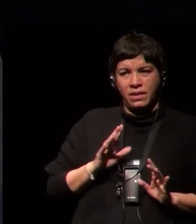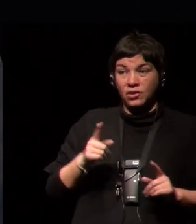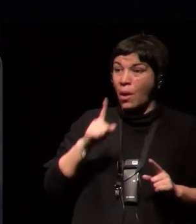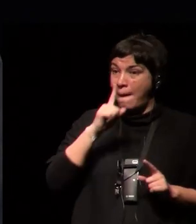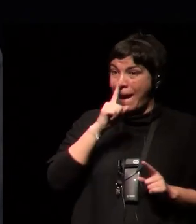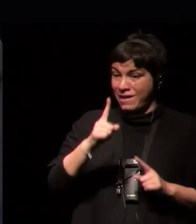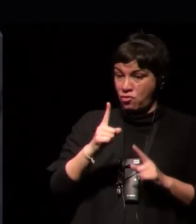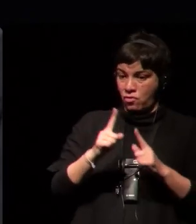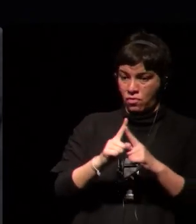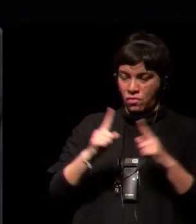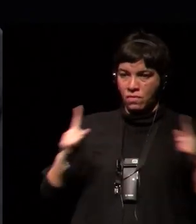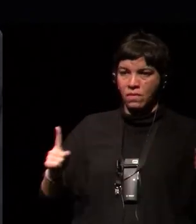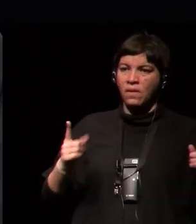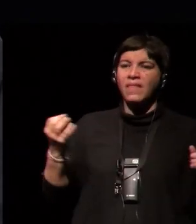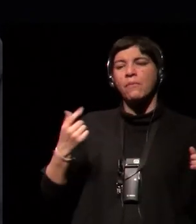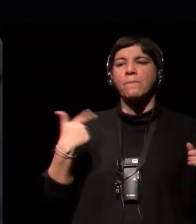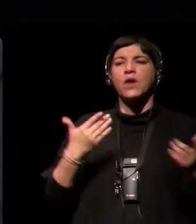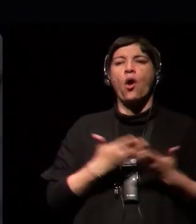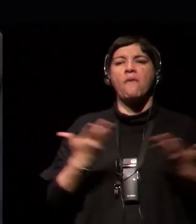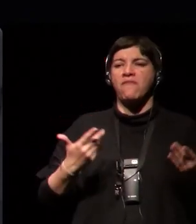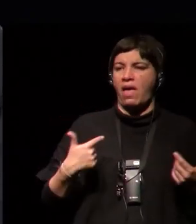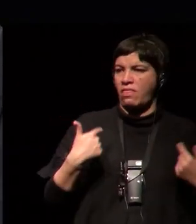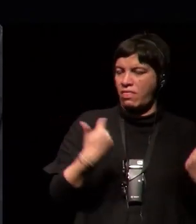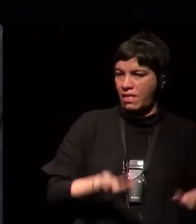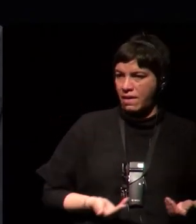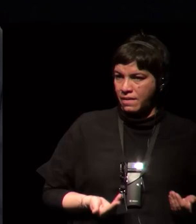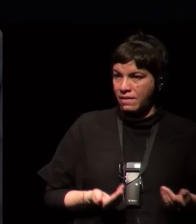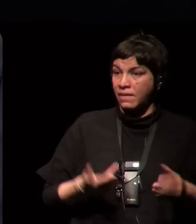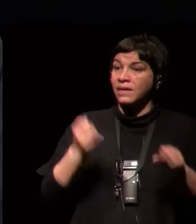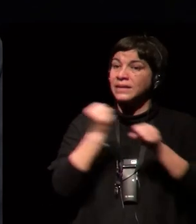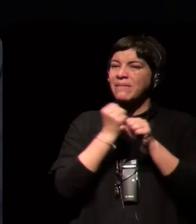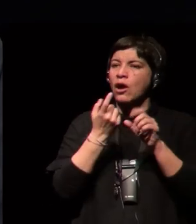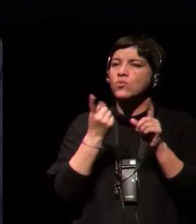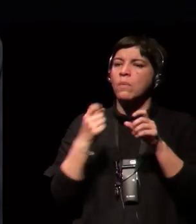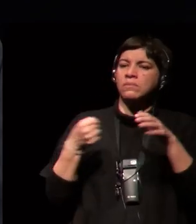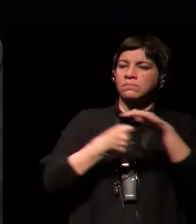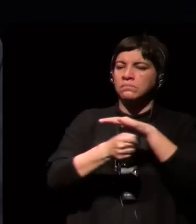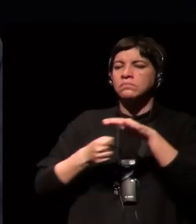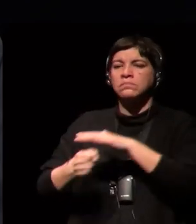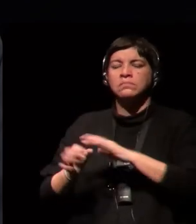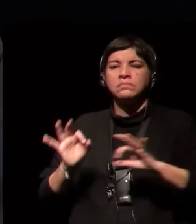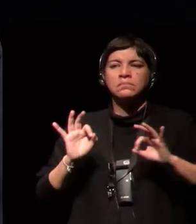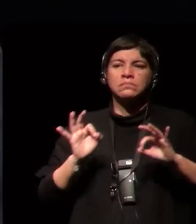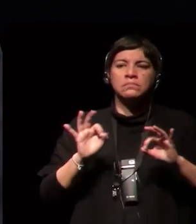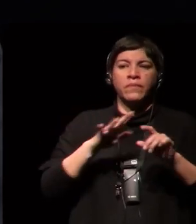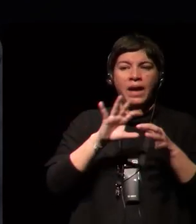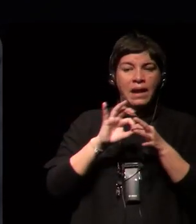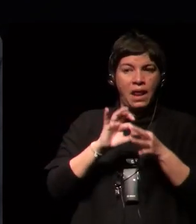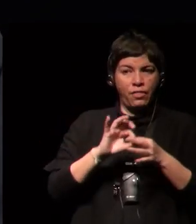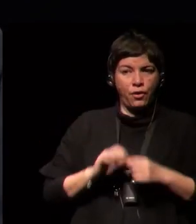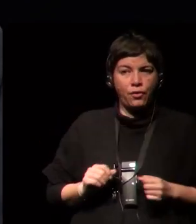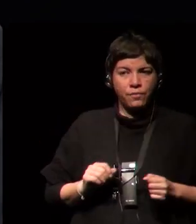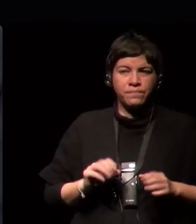confianza. Introdujimos nuevos trabajadores en el contexto de esta relación con la familia Namajira